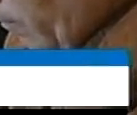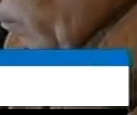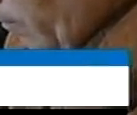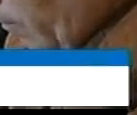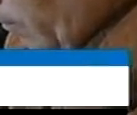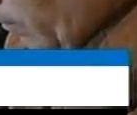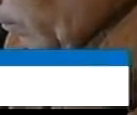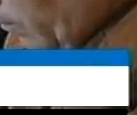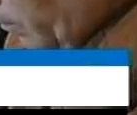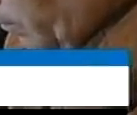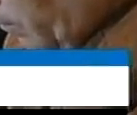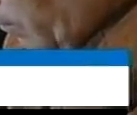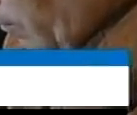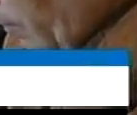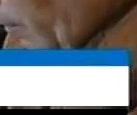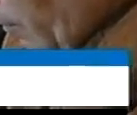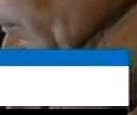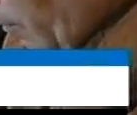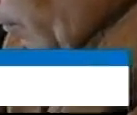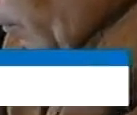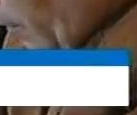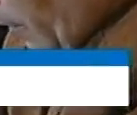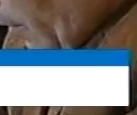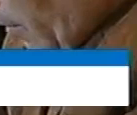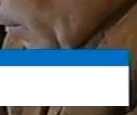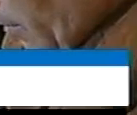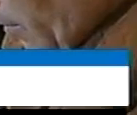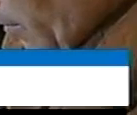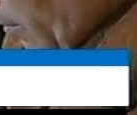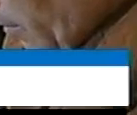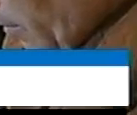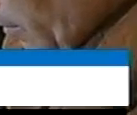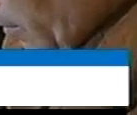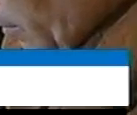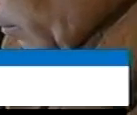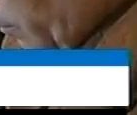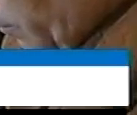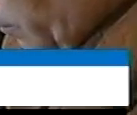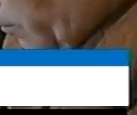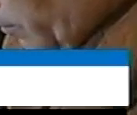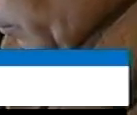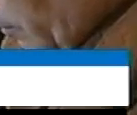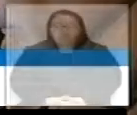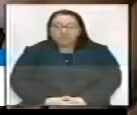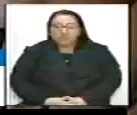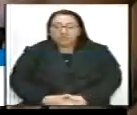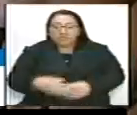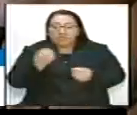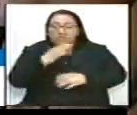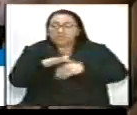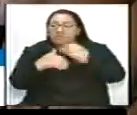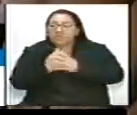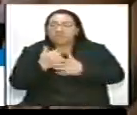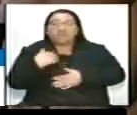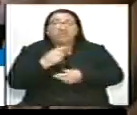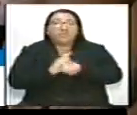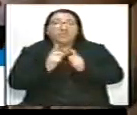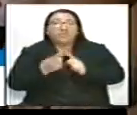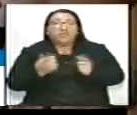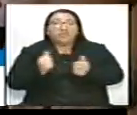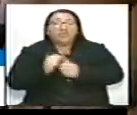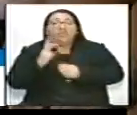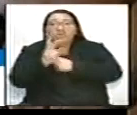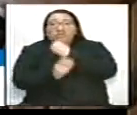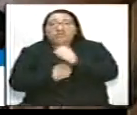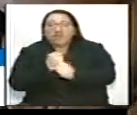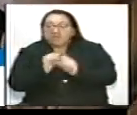que este Congreso sigue funcionando, podamos tener que cambiar. Por el año o los dos